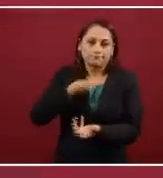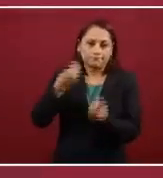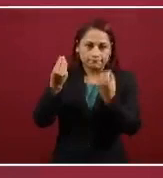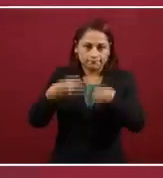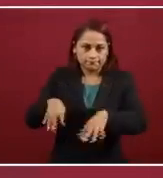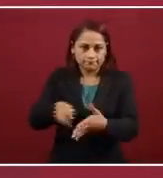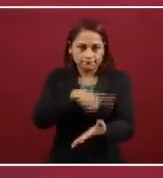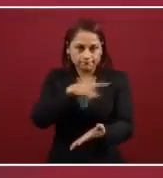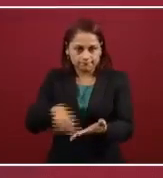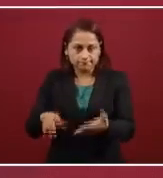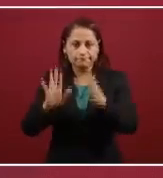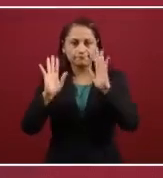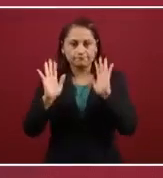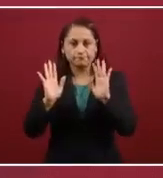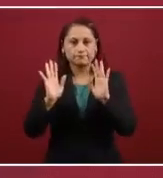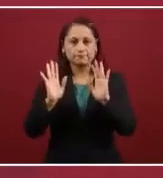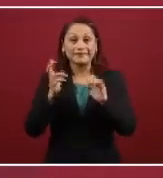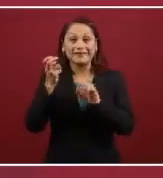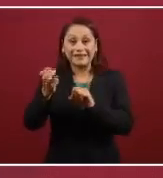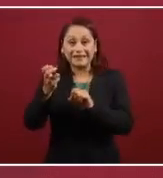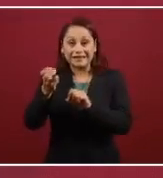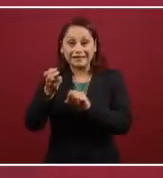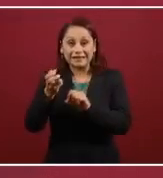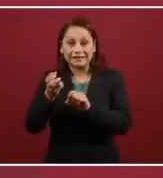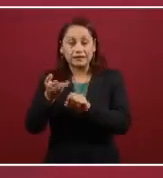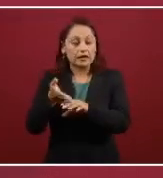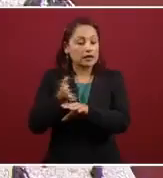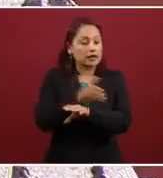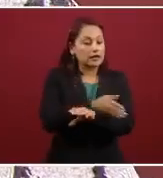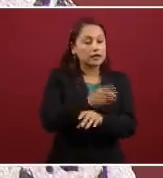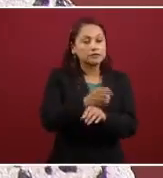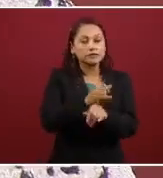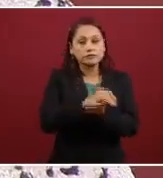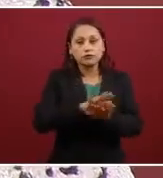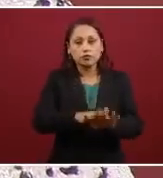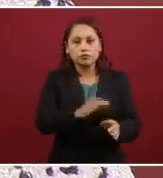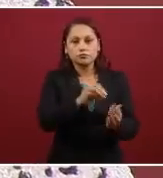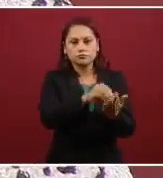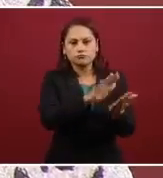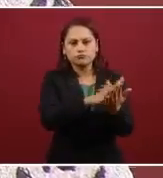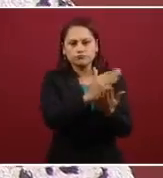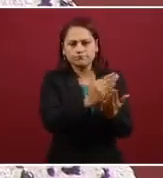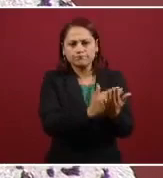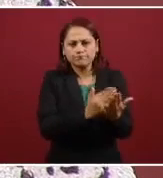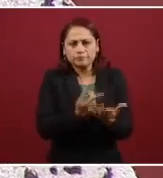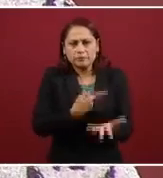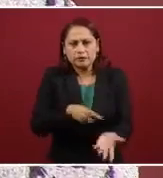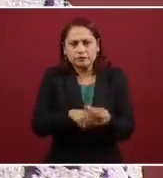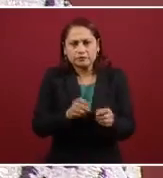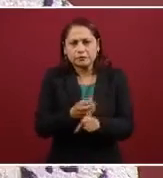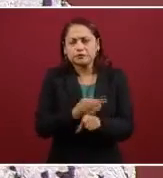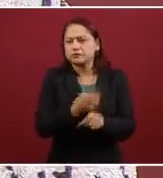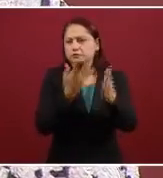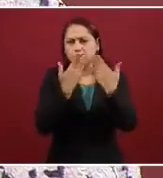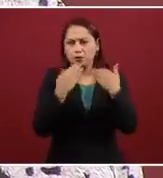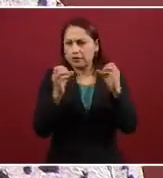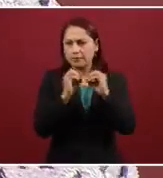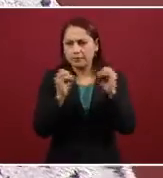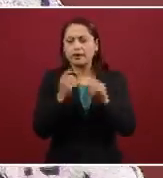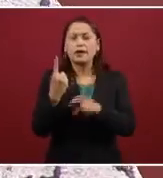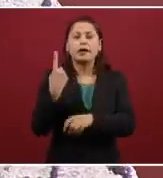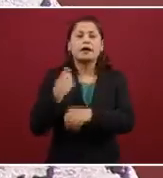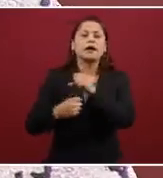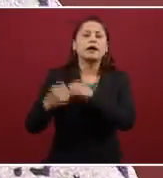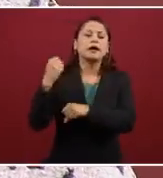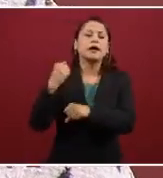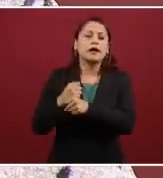esa información no estaba sistematizada en la Secretaría. En junio pasado alcanzamos la sistematización, ya